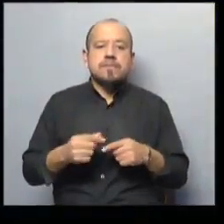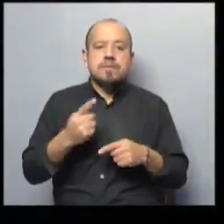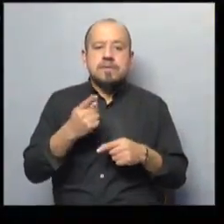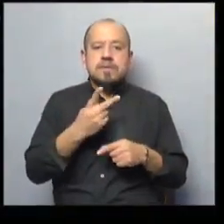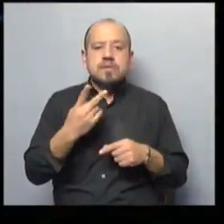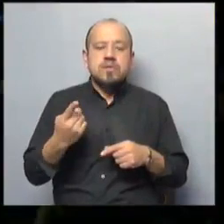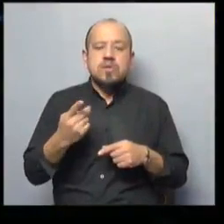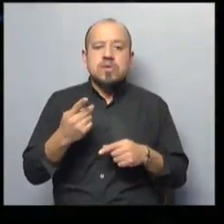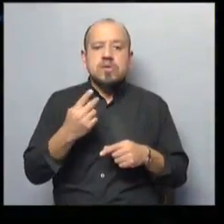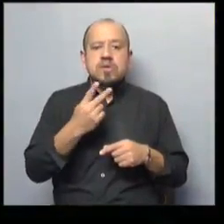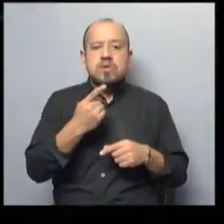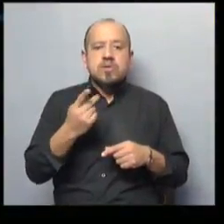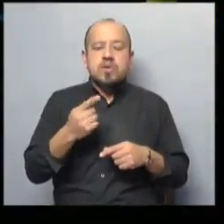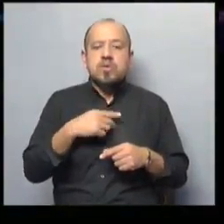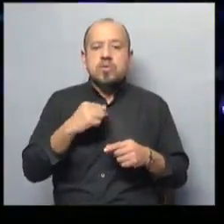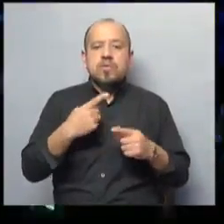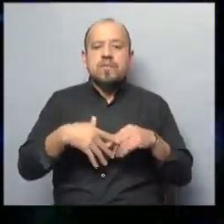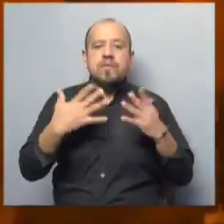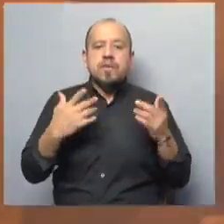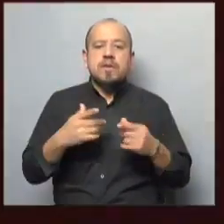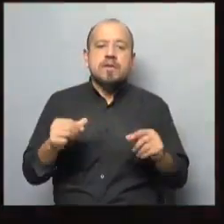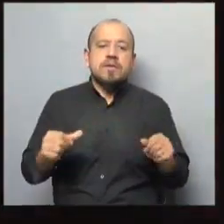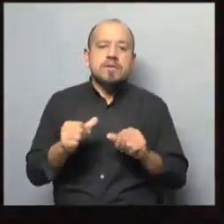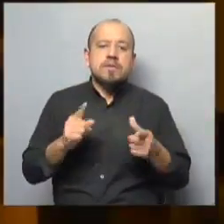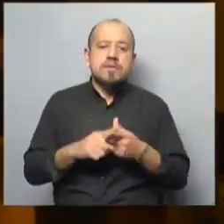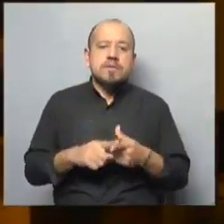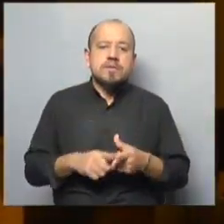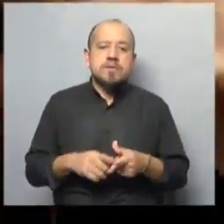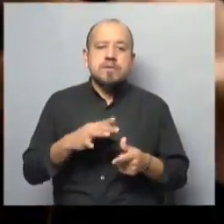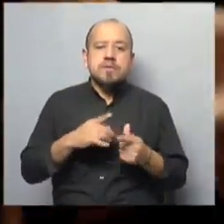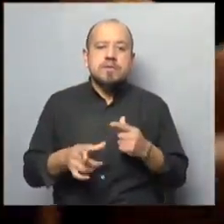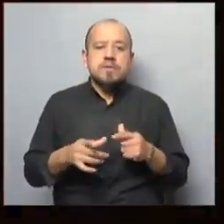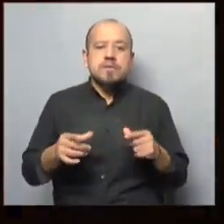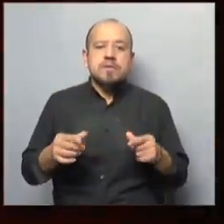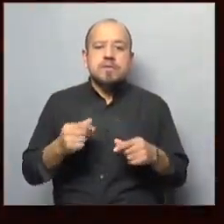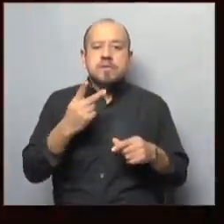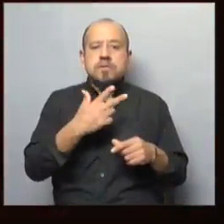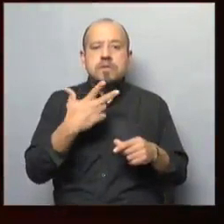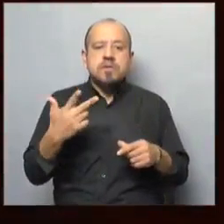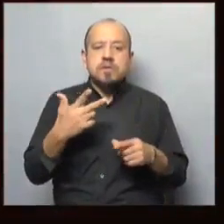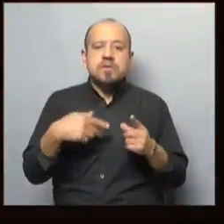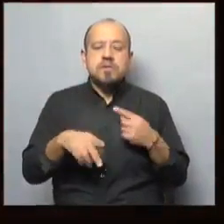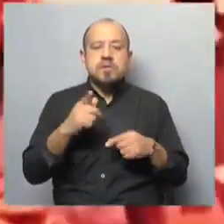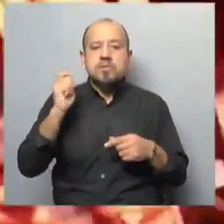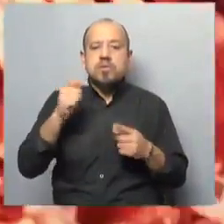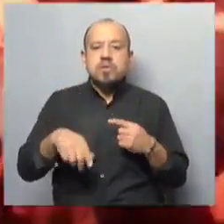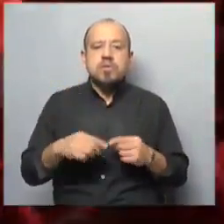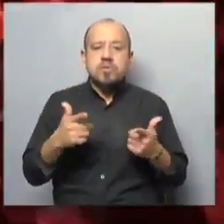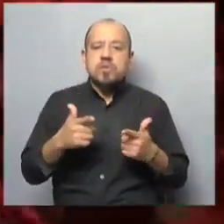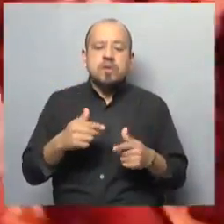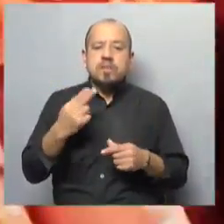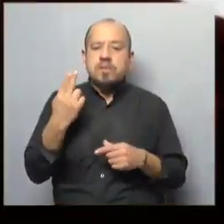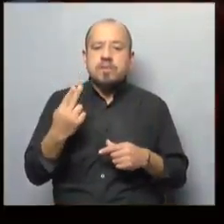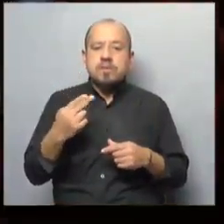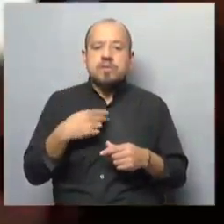121 fiestas y tras las inspecciones realizadas, se constató que se desarrollaron 23 espectáculos públicos sin permiso.